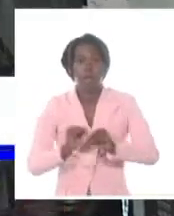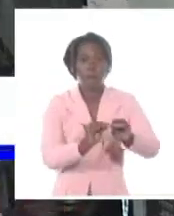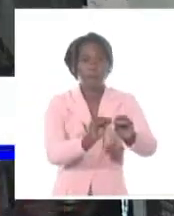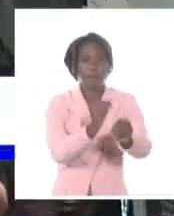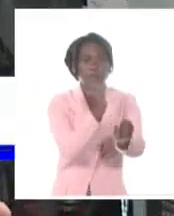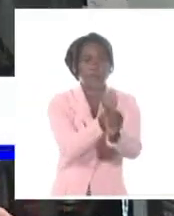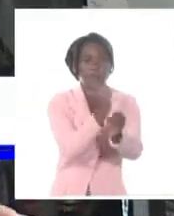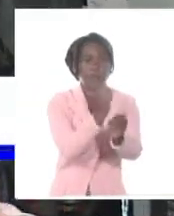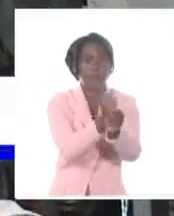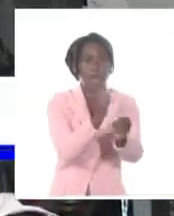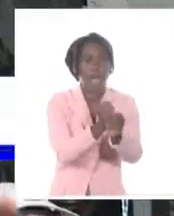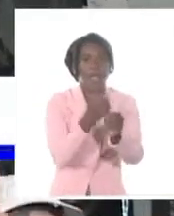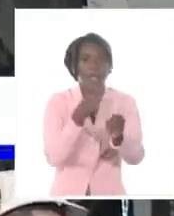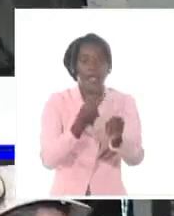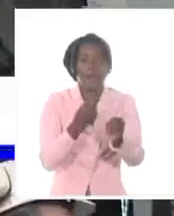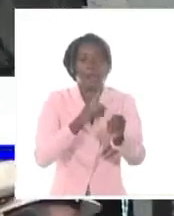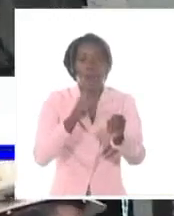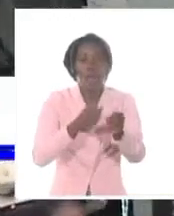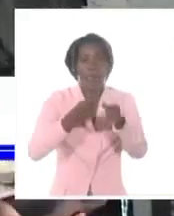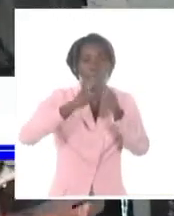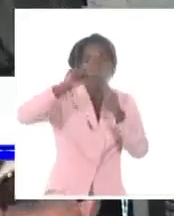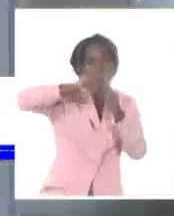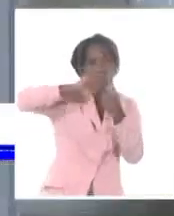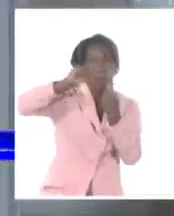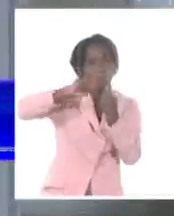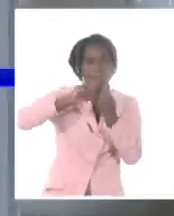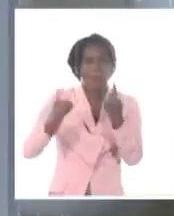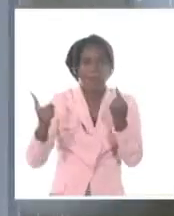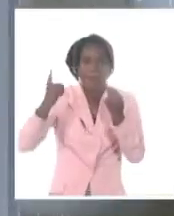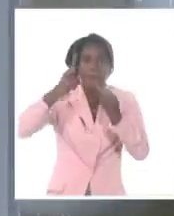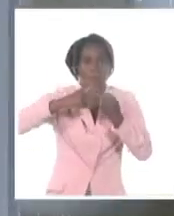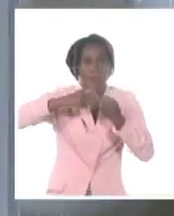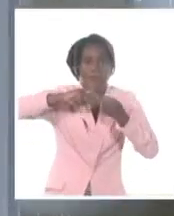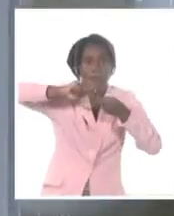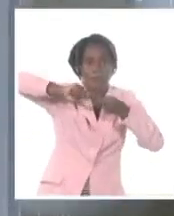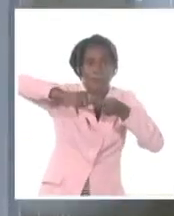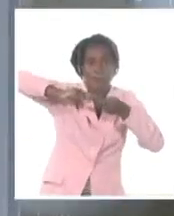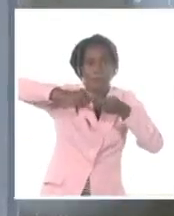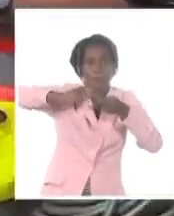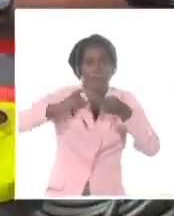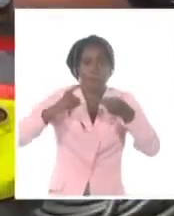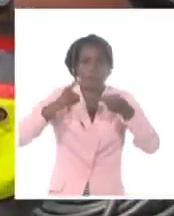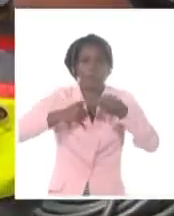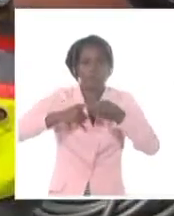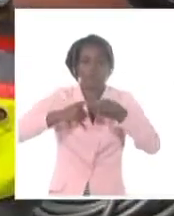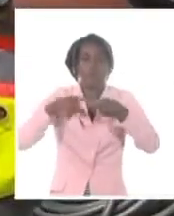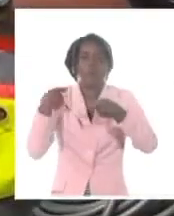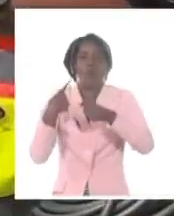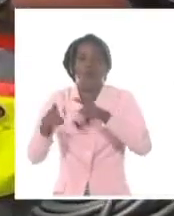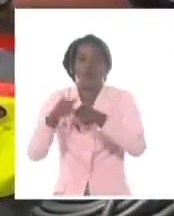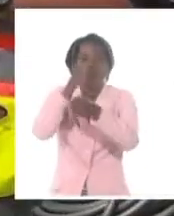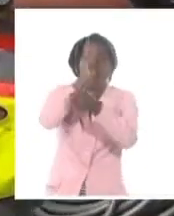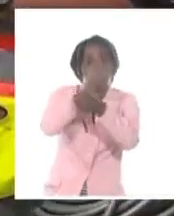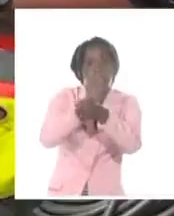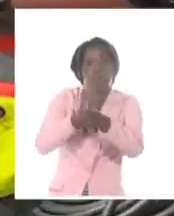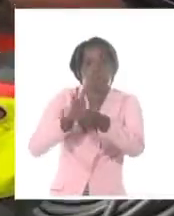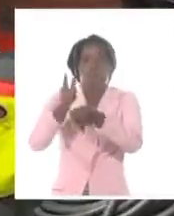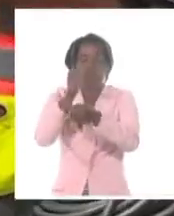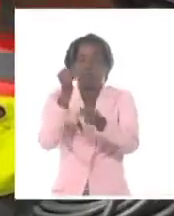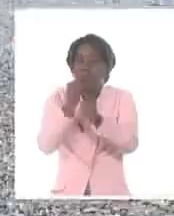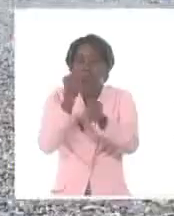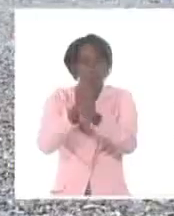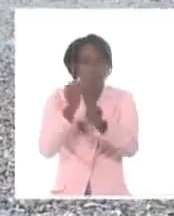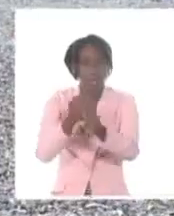cada multicable para que coincida en ambos extremos. Al cierre de este reporte, el director general de la Unión